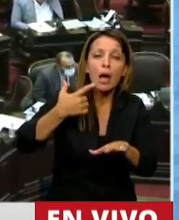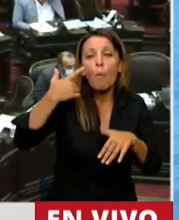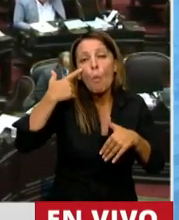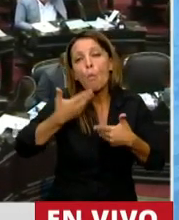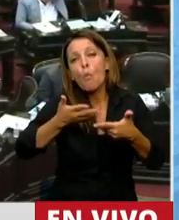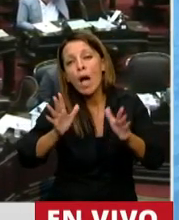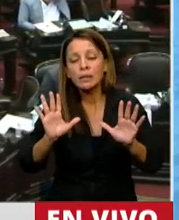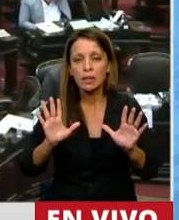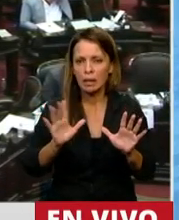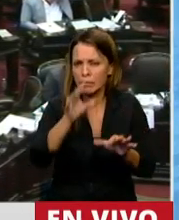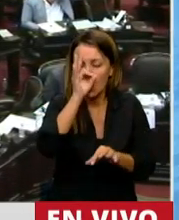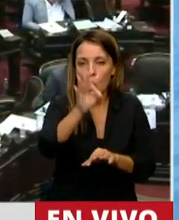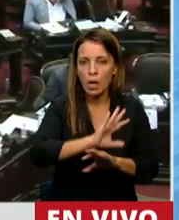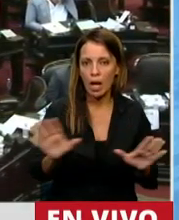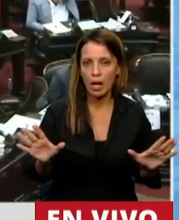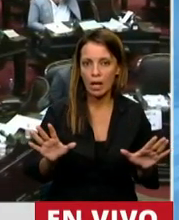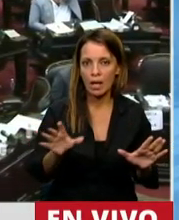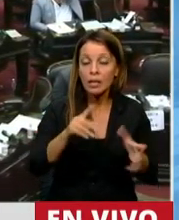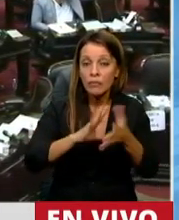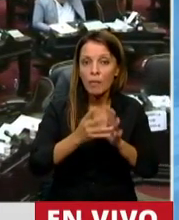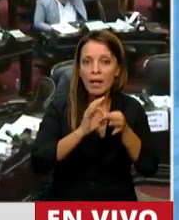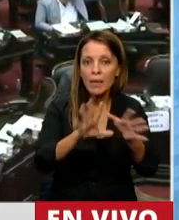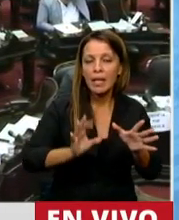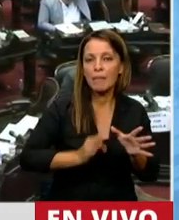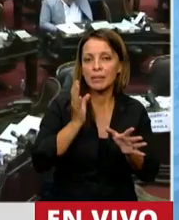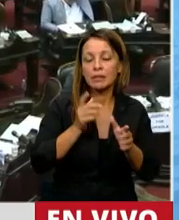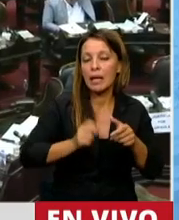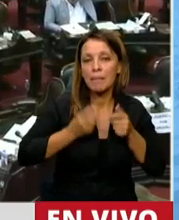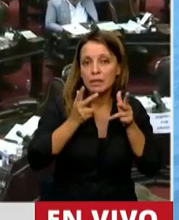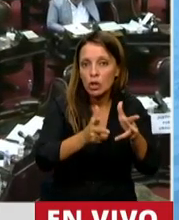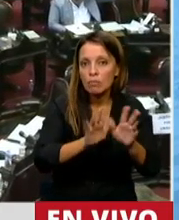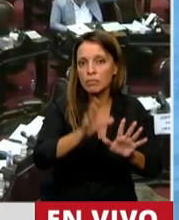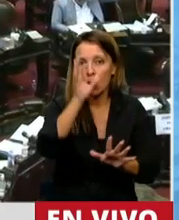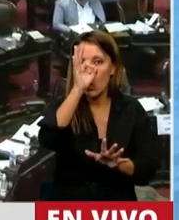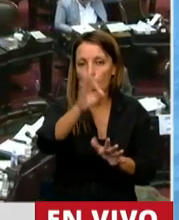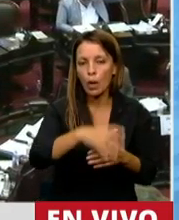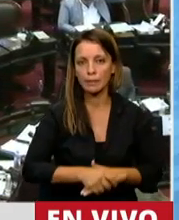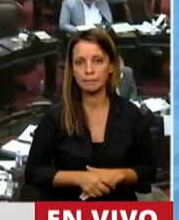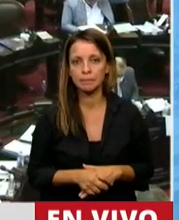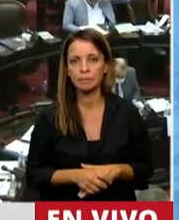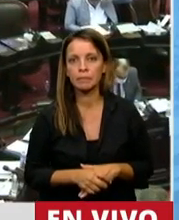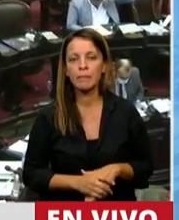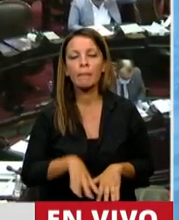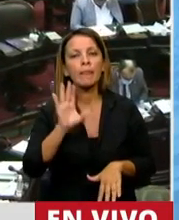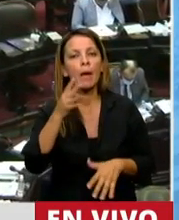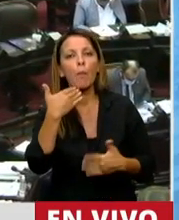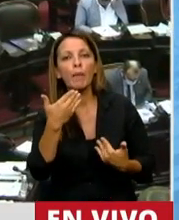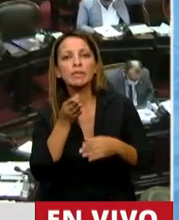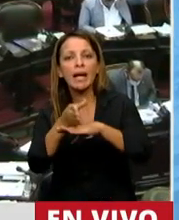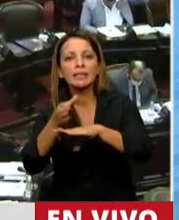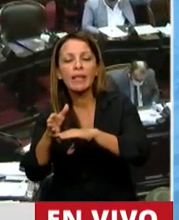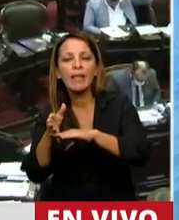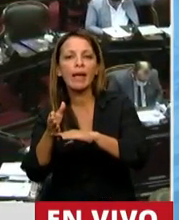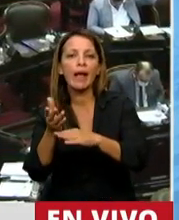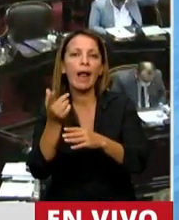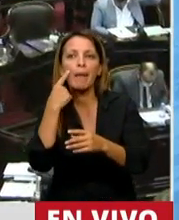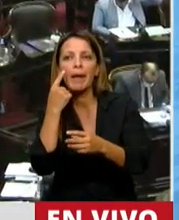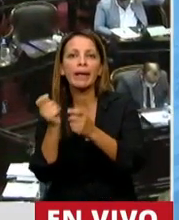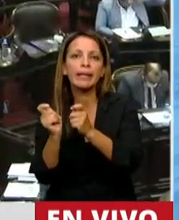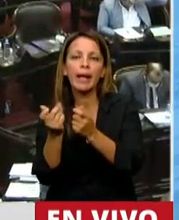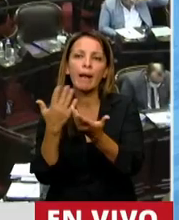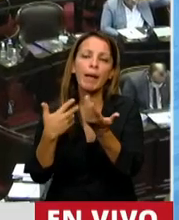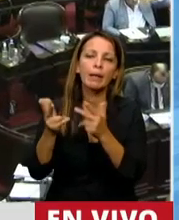nunca en el ejercicio de la libertad de expresión en la Argentina. Hemos visto casos de tratar de acceder a las fuentes, de tener que defendernos, y me ha pasado